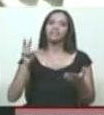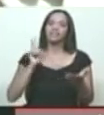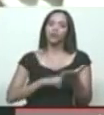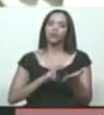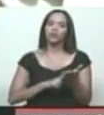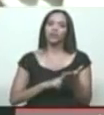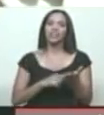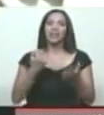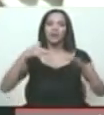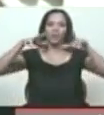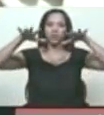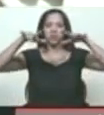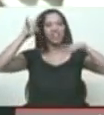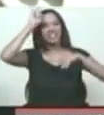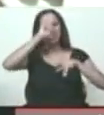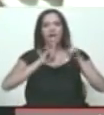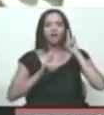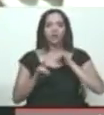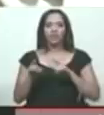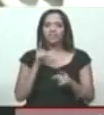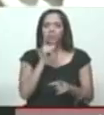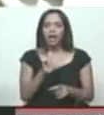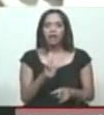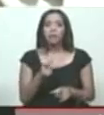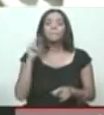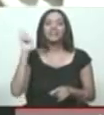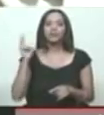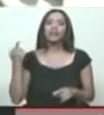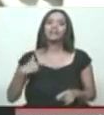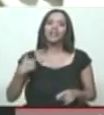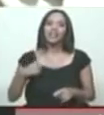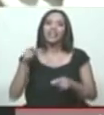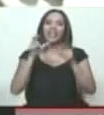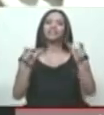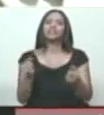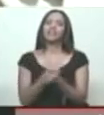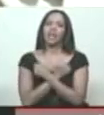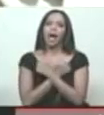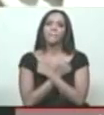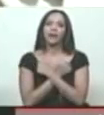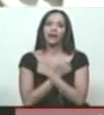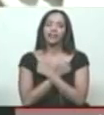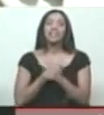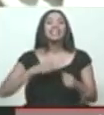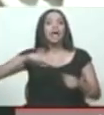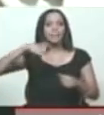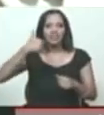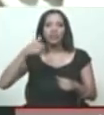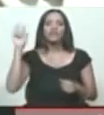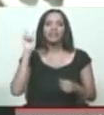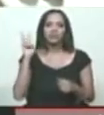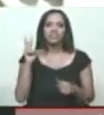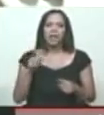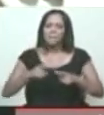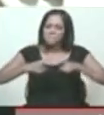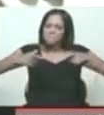hay títeres diabólicos que hacen daño, Venezuela tiene gente que la ama. Y la gran mayoría de venezolanos, la inmensa mayoría, amamos